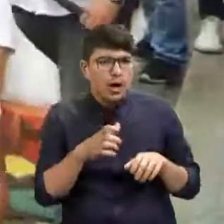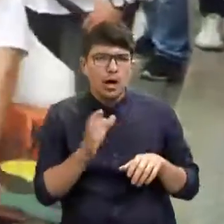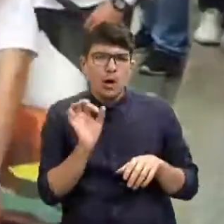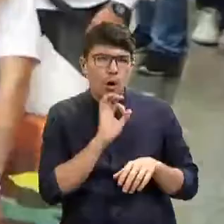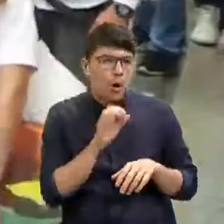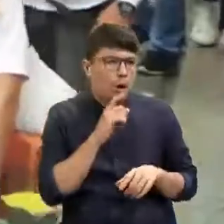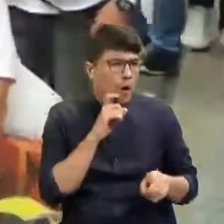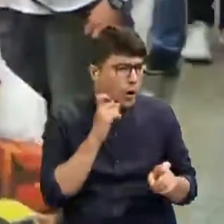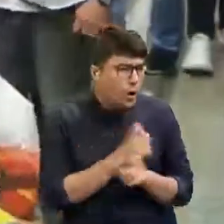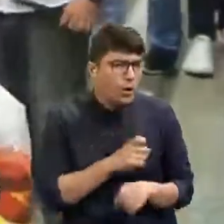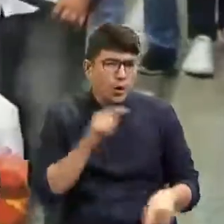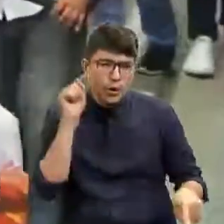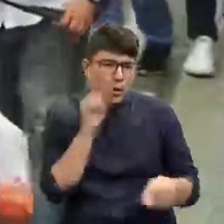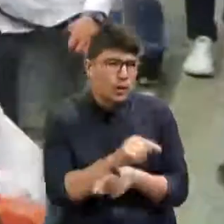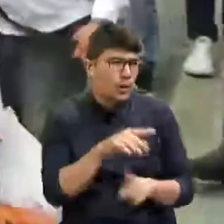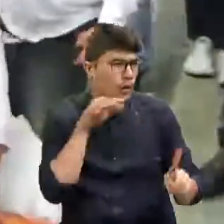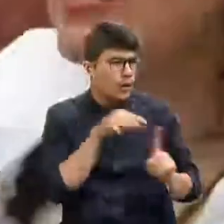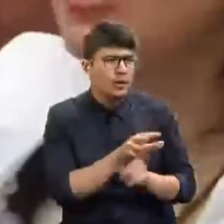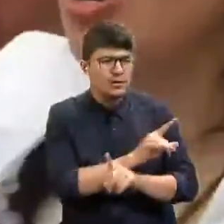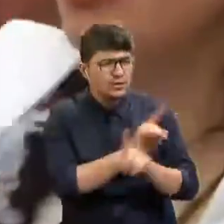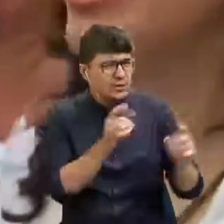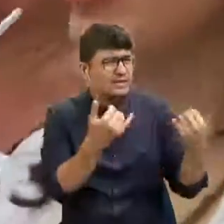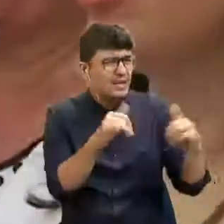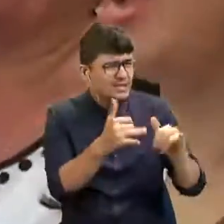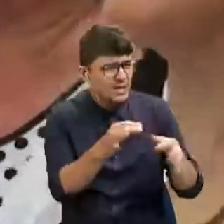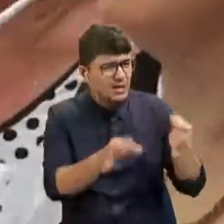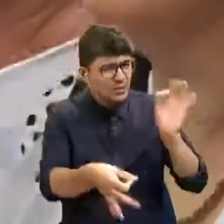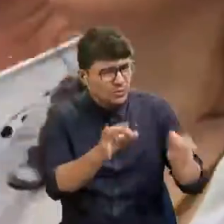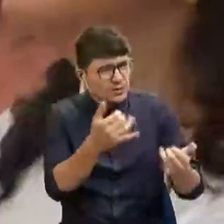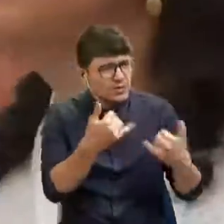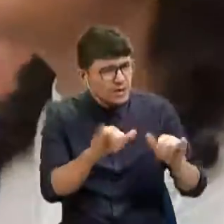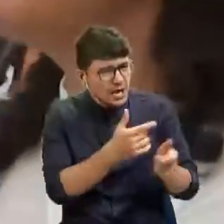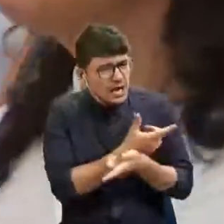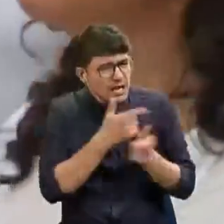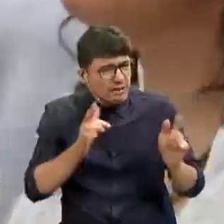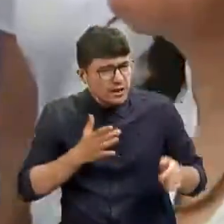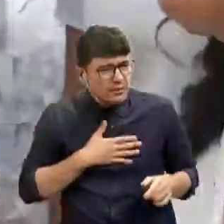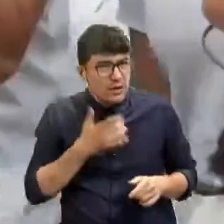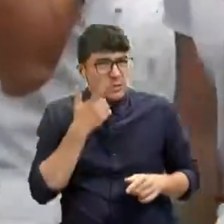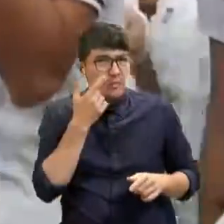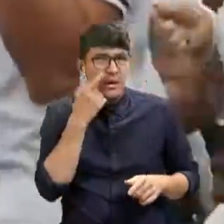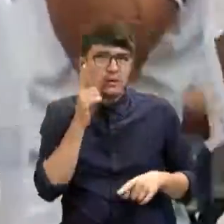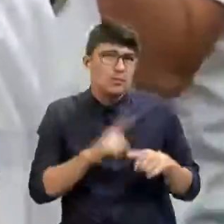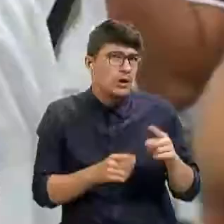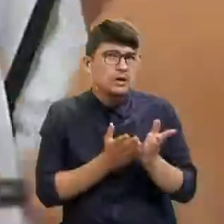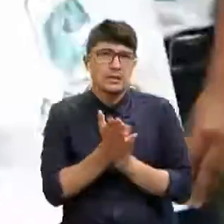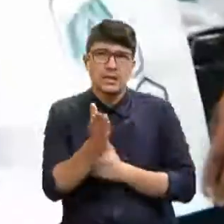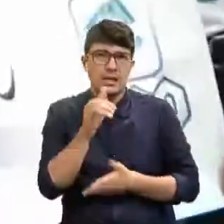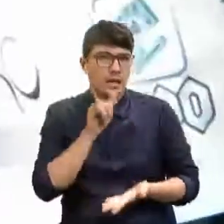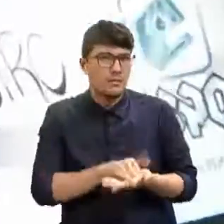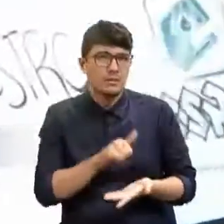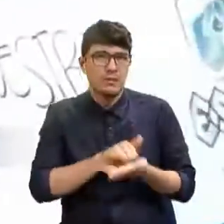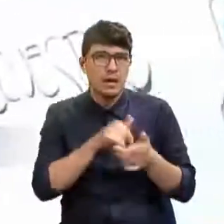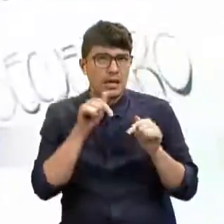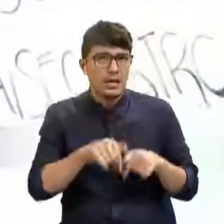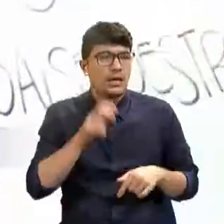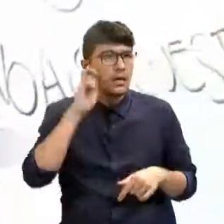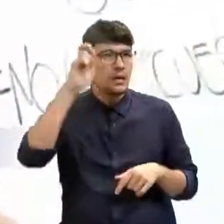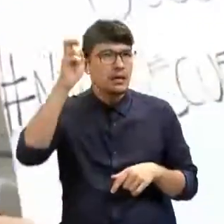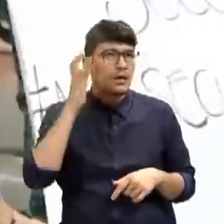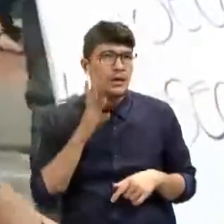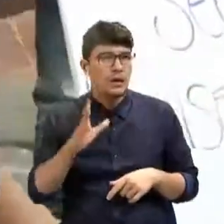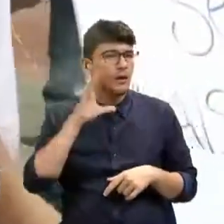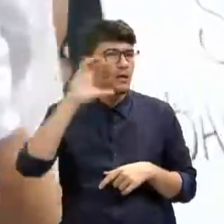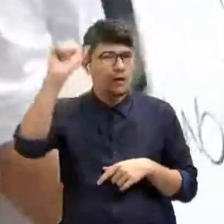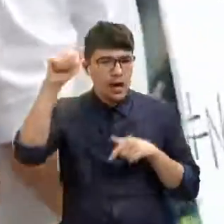de ninguna índole pero que ya que ya es justo para que liberen a mi papá esto no puede seguir sucediendo aquí en norte de santander ocaña es